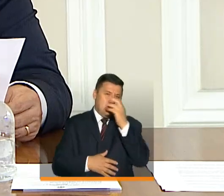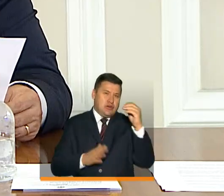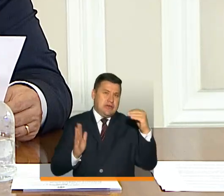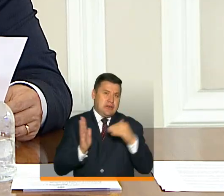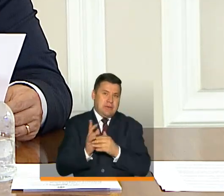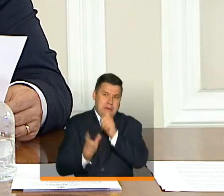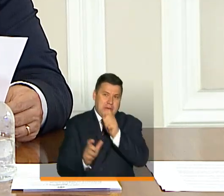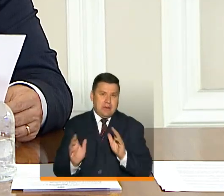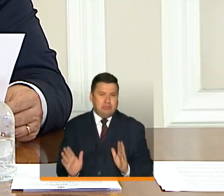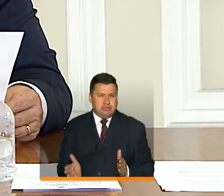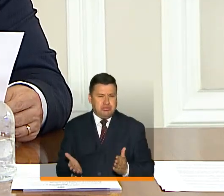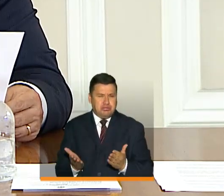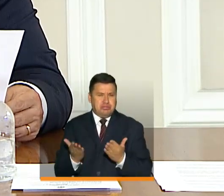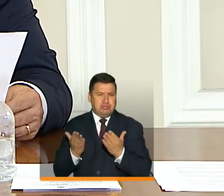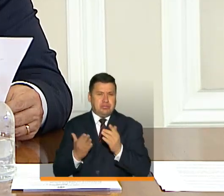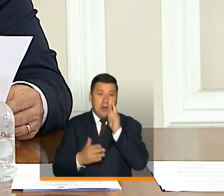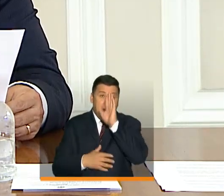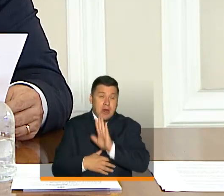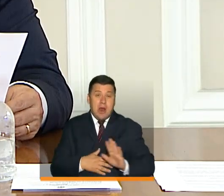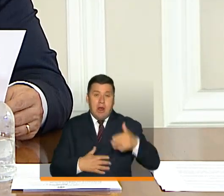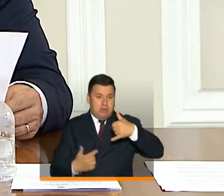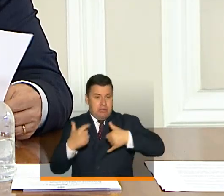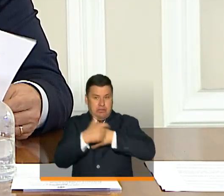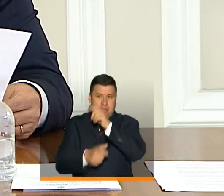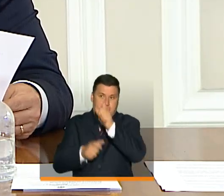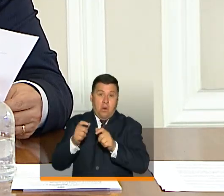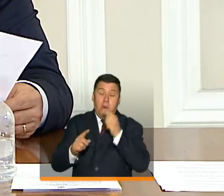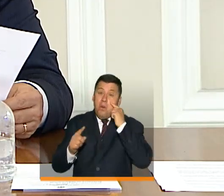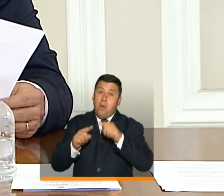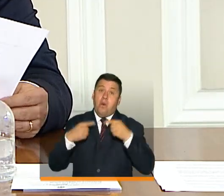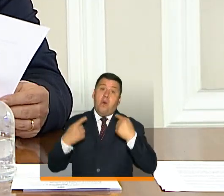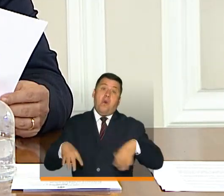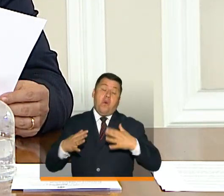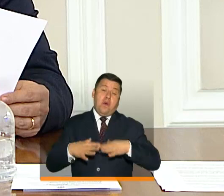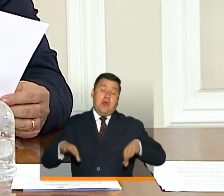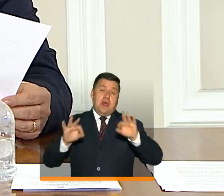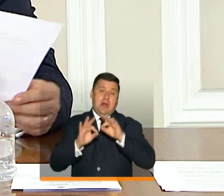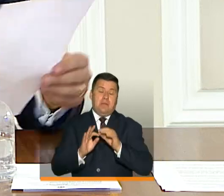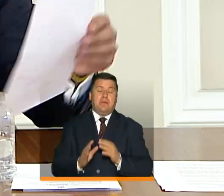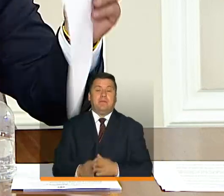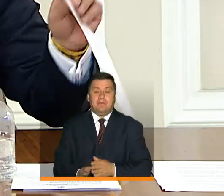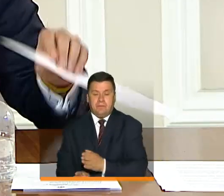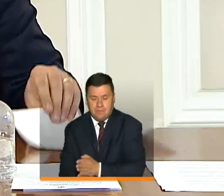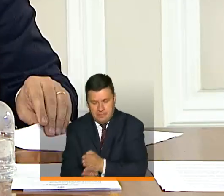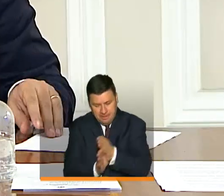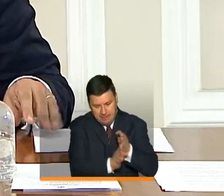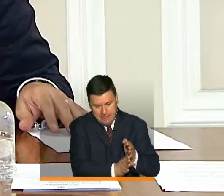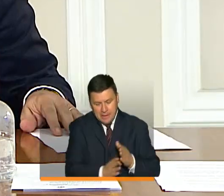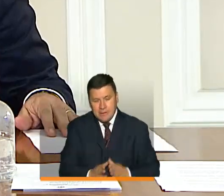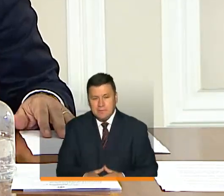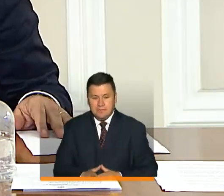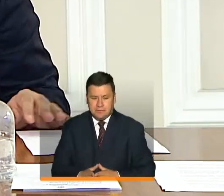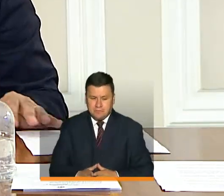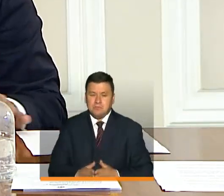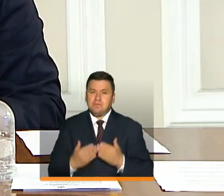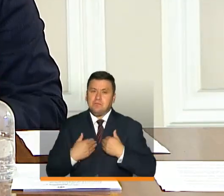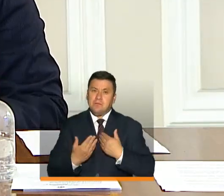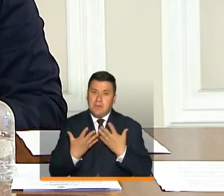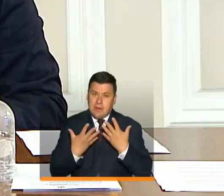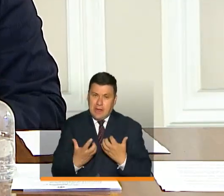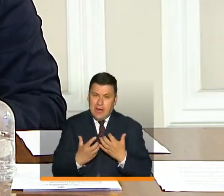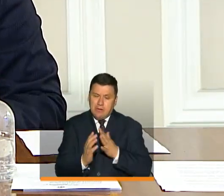200.000 recuperados en territorio colombiano, que es una marca muy importante. Quiero también